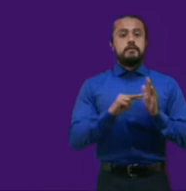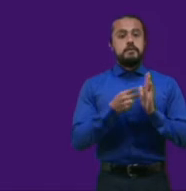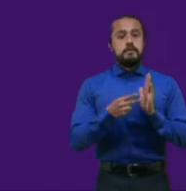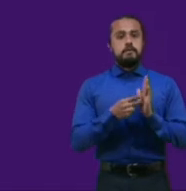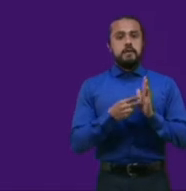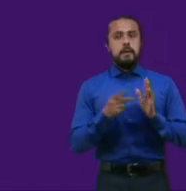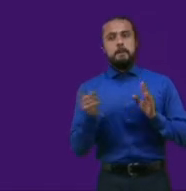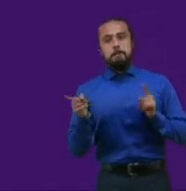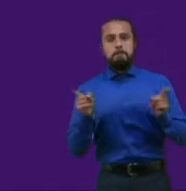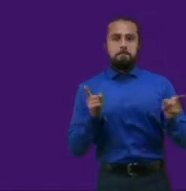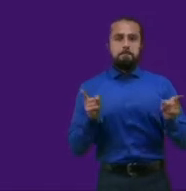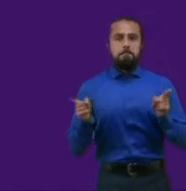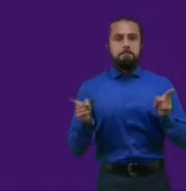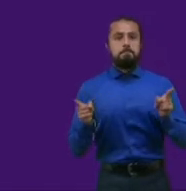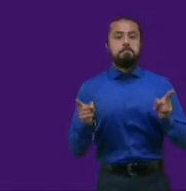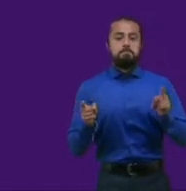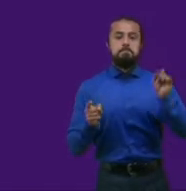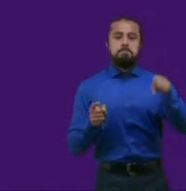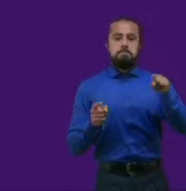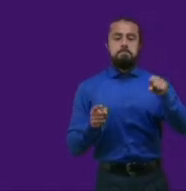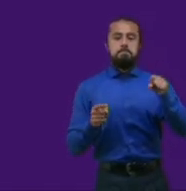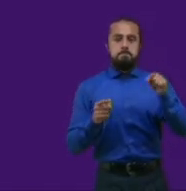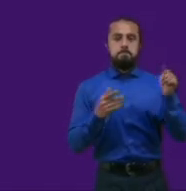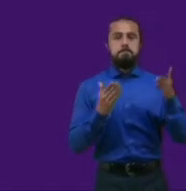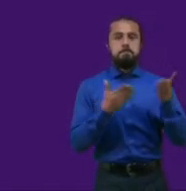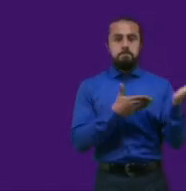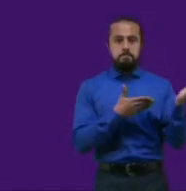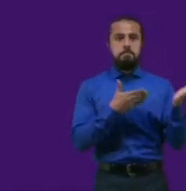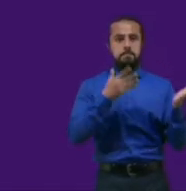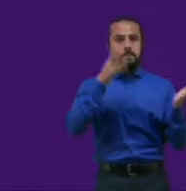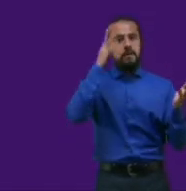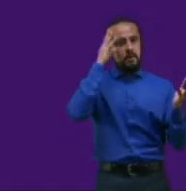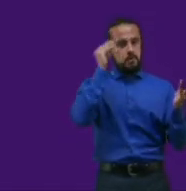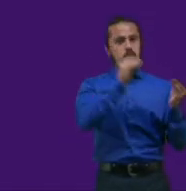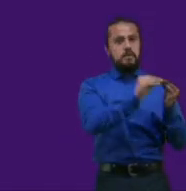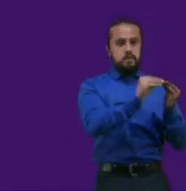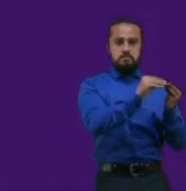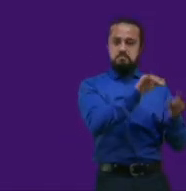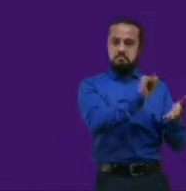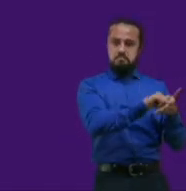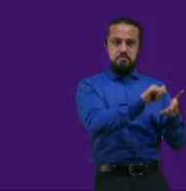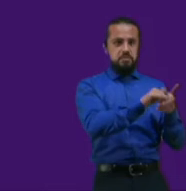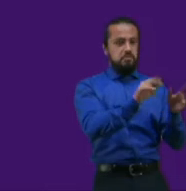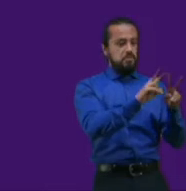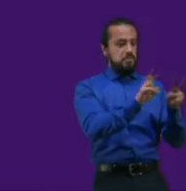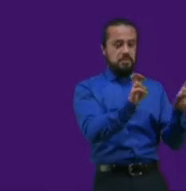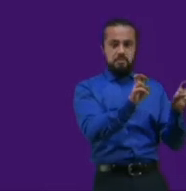lados. Estoy pues totalmente de acuerdo y nosotros medimos lo mismo. Pues estamos con el mismo cuento todos los días.